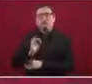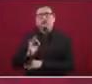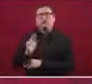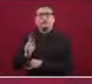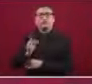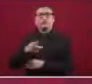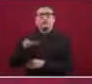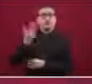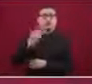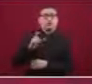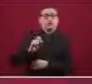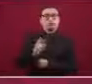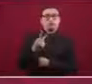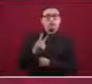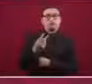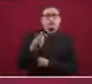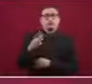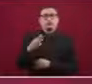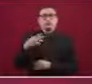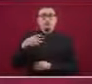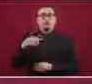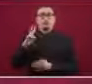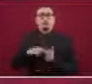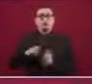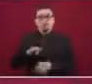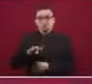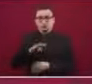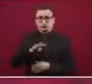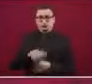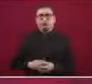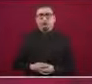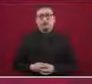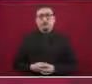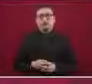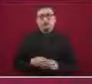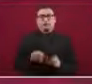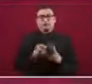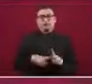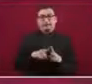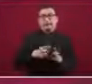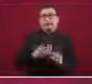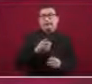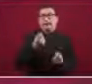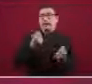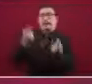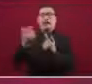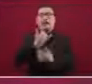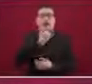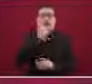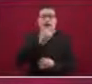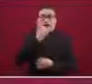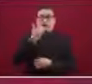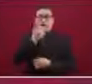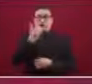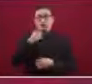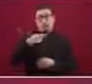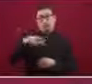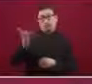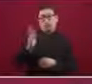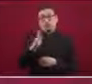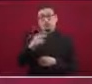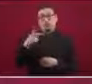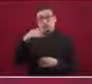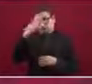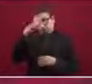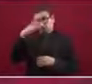Pública desde el 22 de mayo de 2019 y no, como erróneamente han señalado algunos analistas,